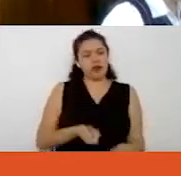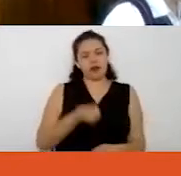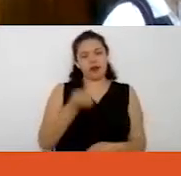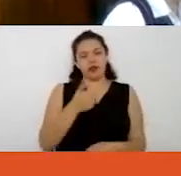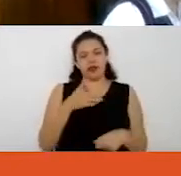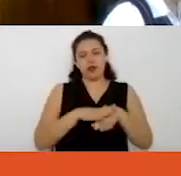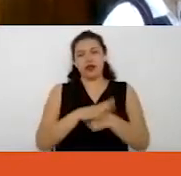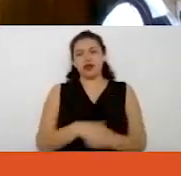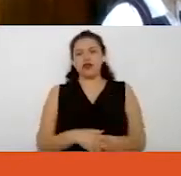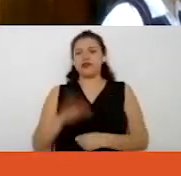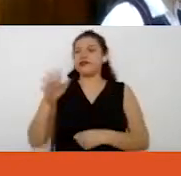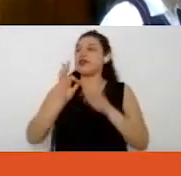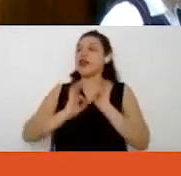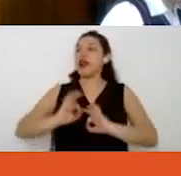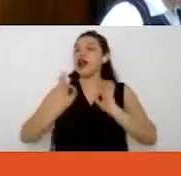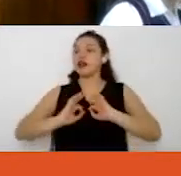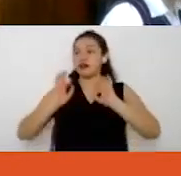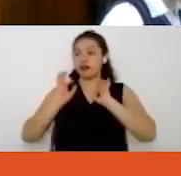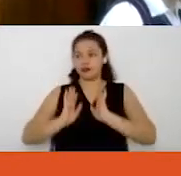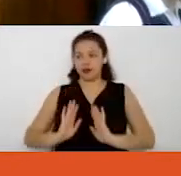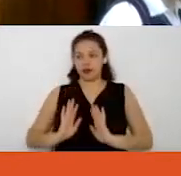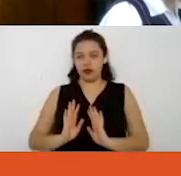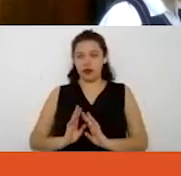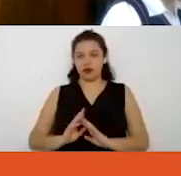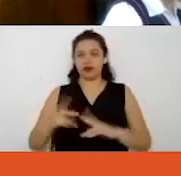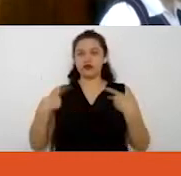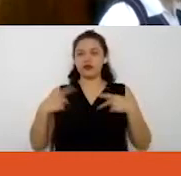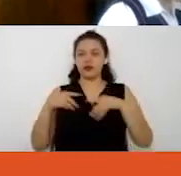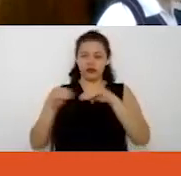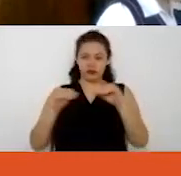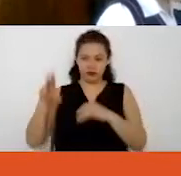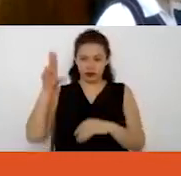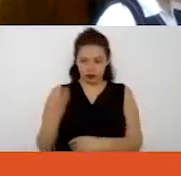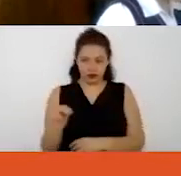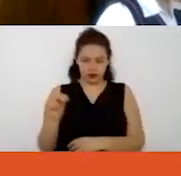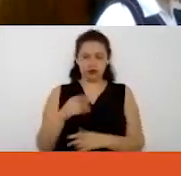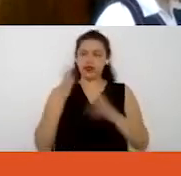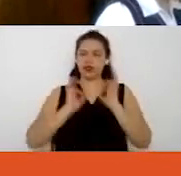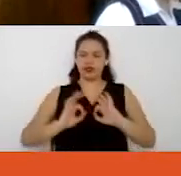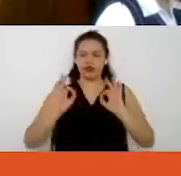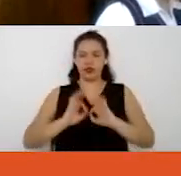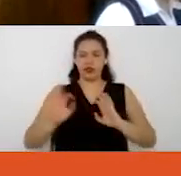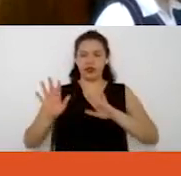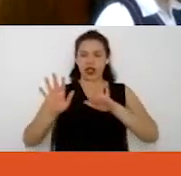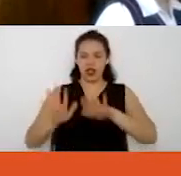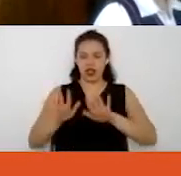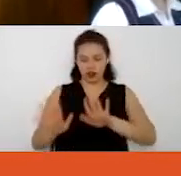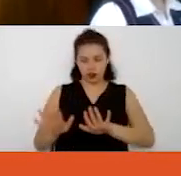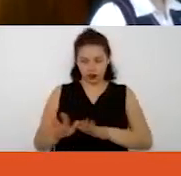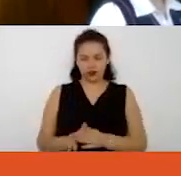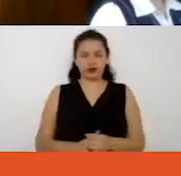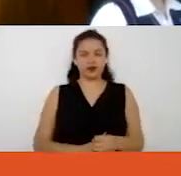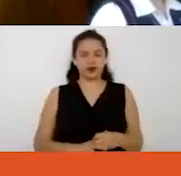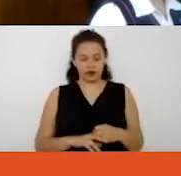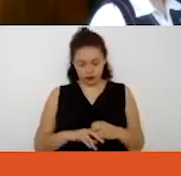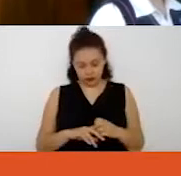Mantener la calma, no mover a la víctima y tranquilizarlo. Ok. Recordemos